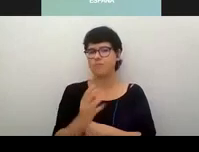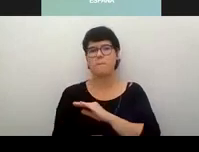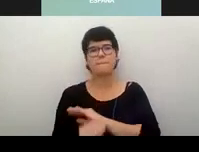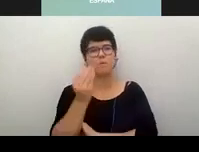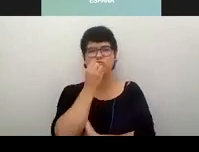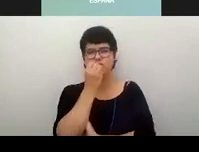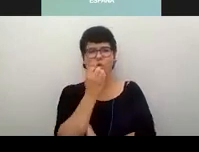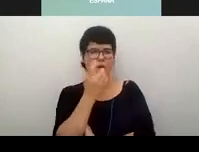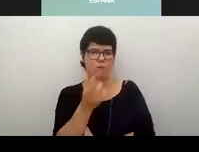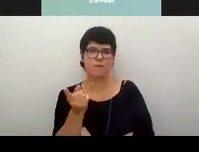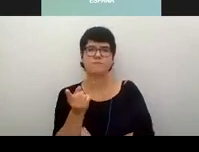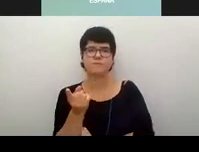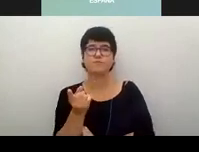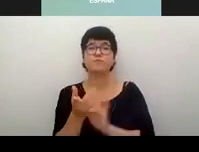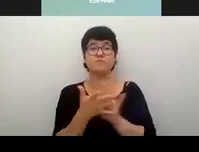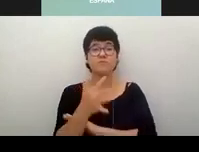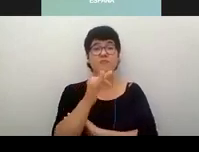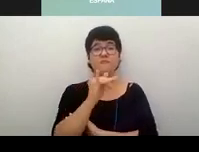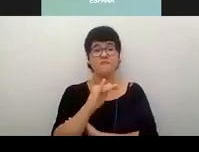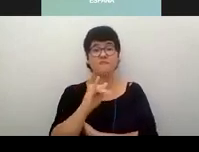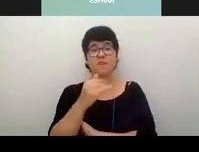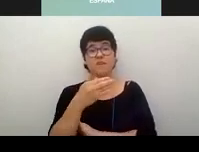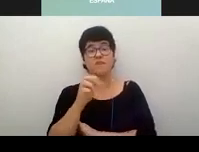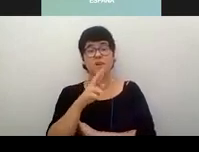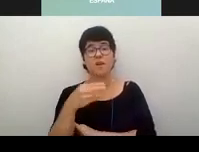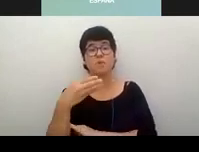Como sabéis, el Fiberbus contiene harina de algarrobo,